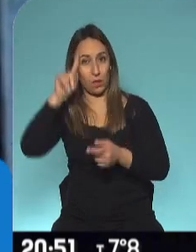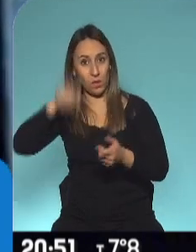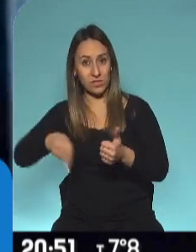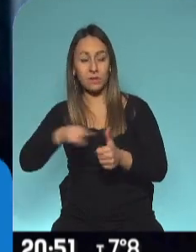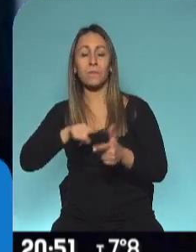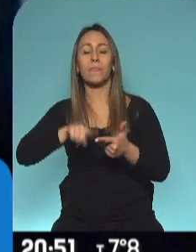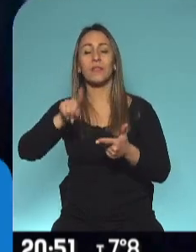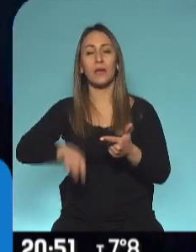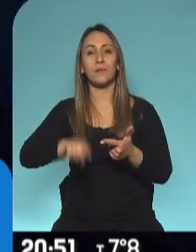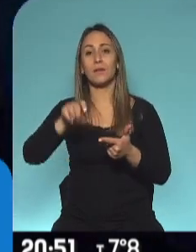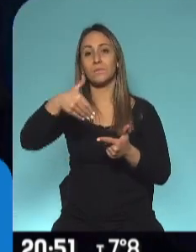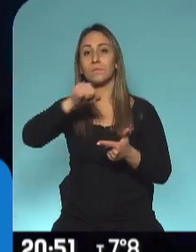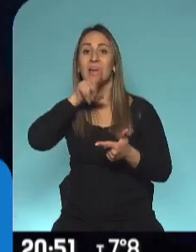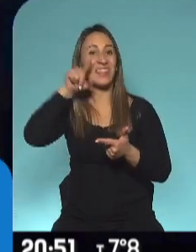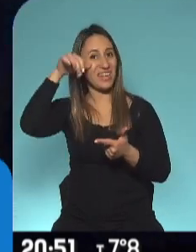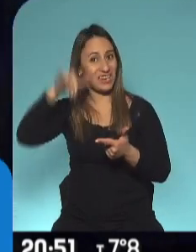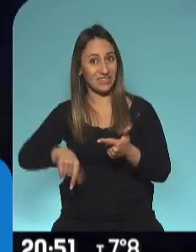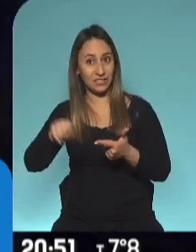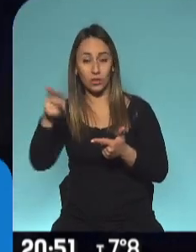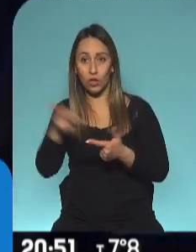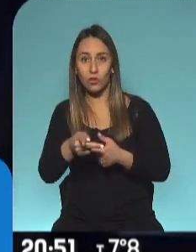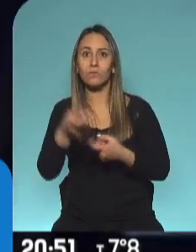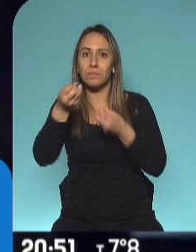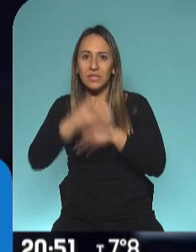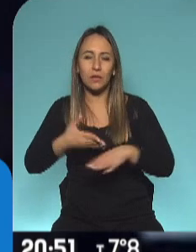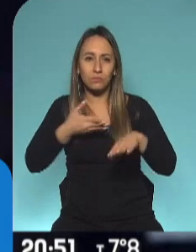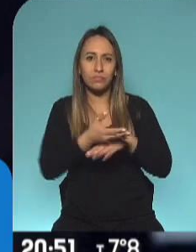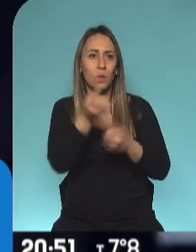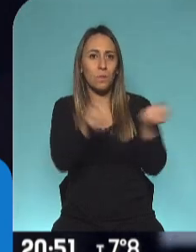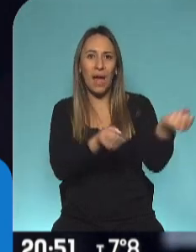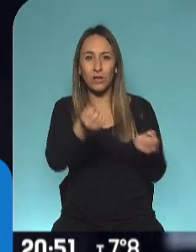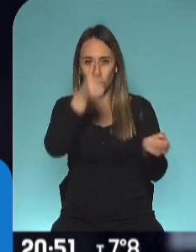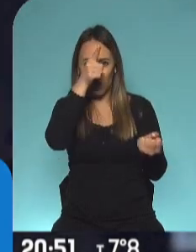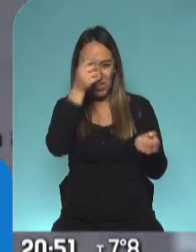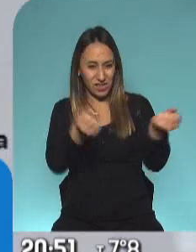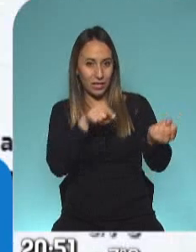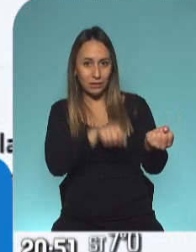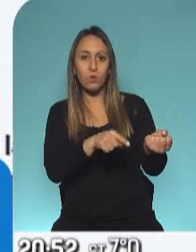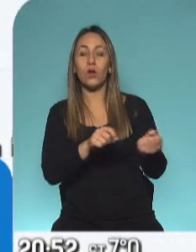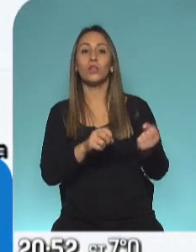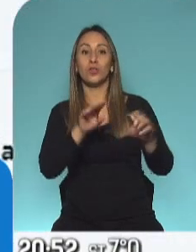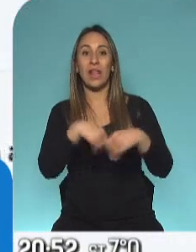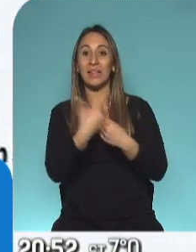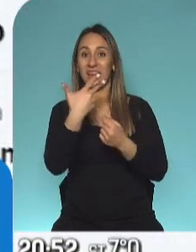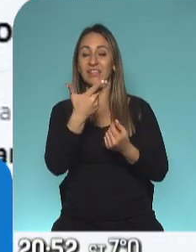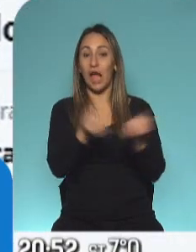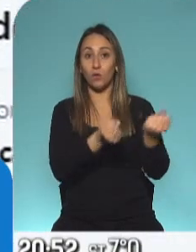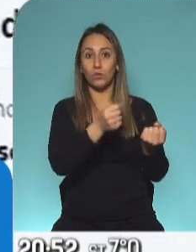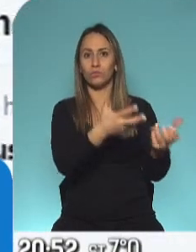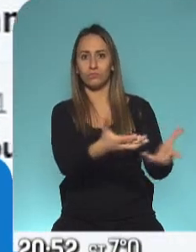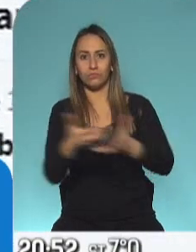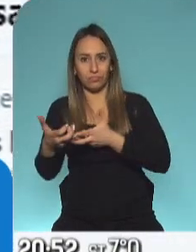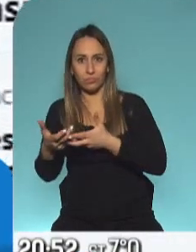Ulpiano Martínez, comenzó hoy el peritaje de una patrulla, uno de los tres vehículos policiales que fueron secuestrados hasta este